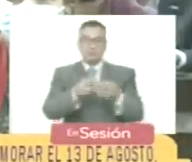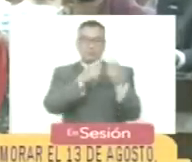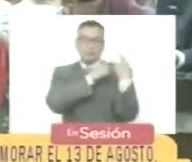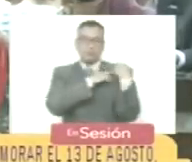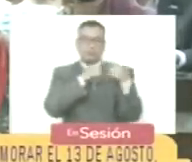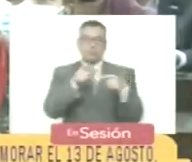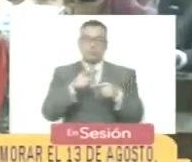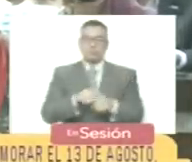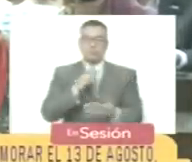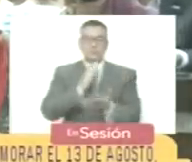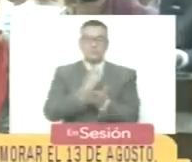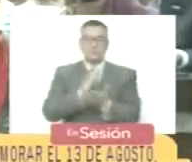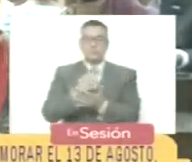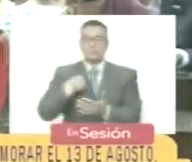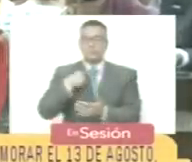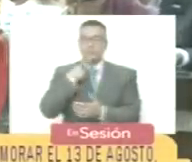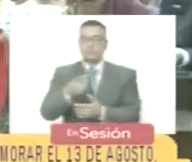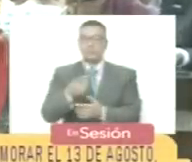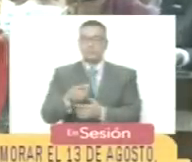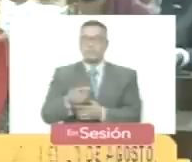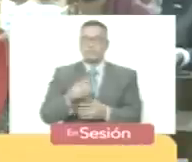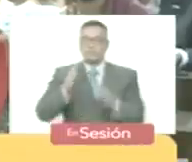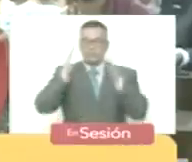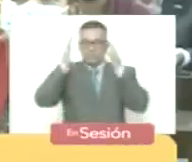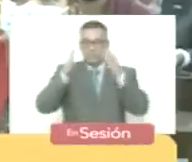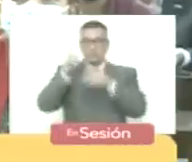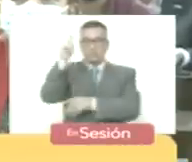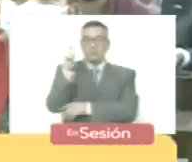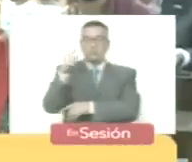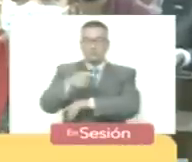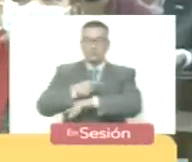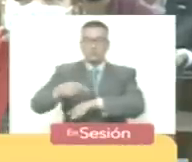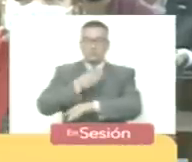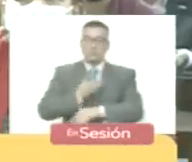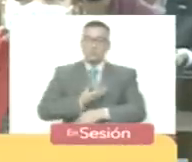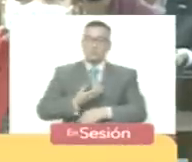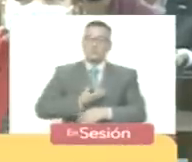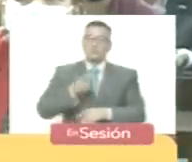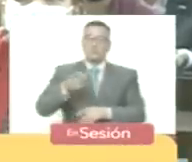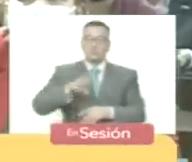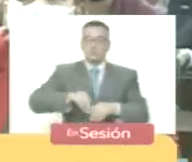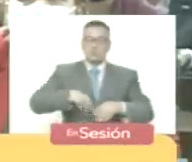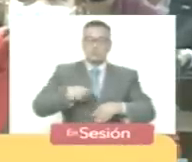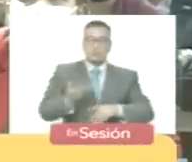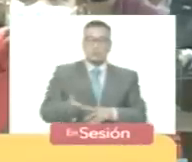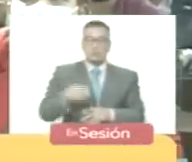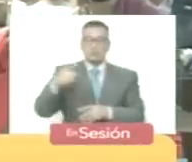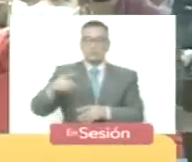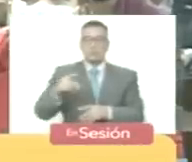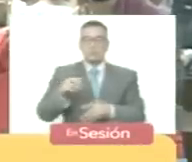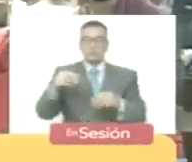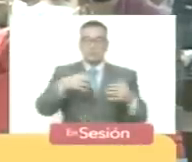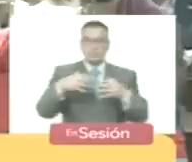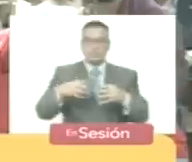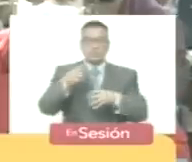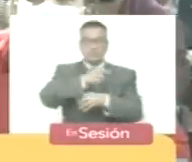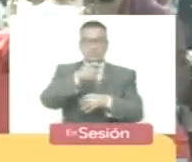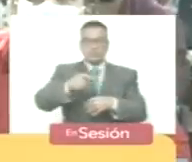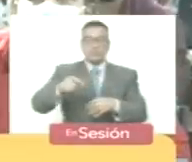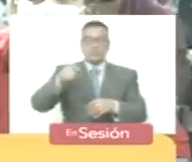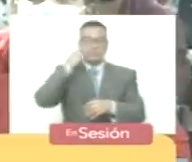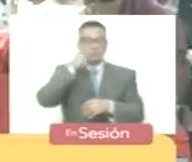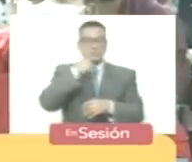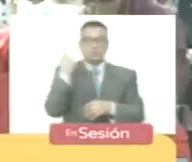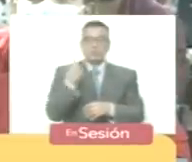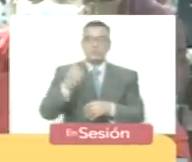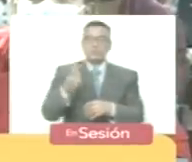responsabilidad, siempre nos lo decía Darío, un concejal, un diputado, un gobernador, un alcalde, que no se ponga a derecho con las luchas del pueblo, que no